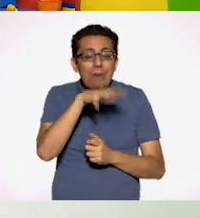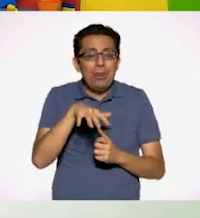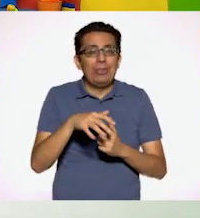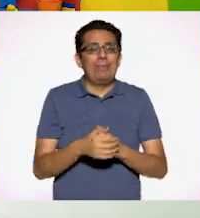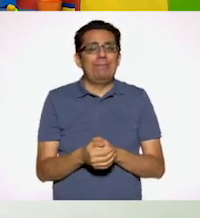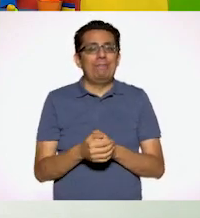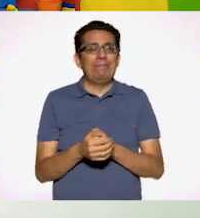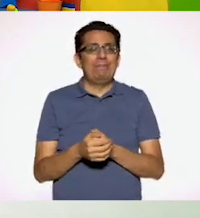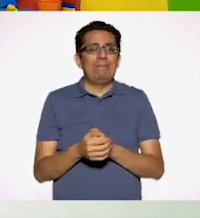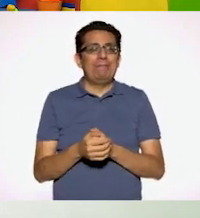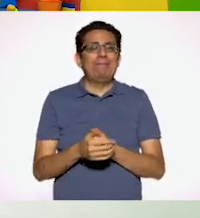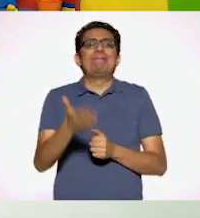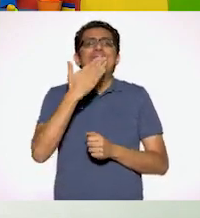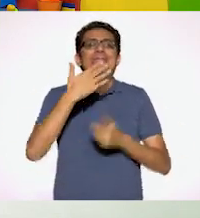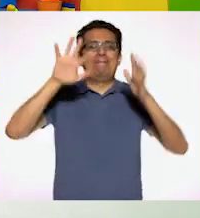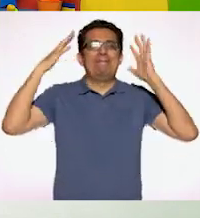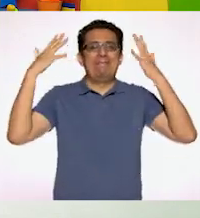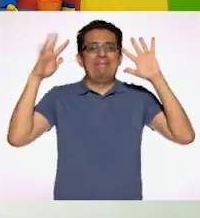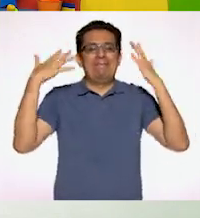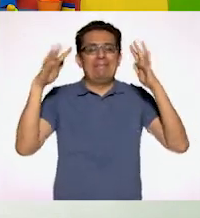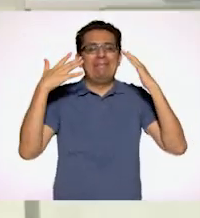cebolla.